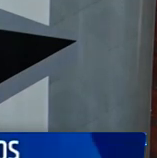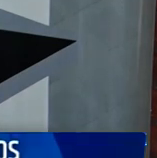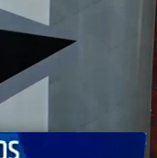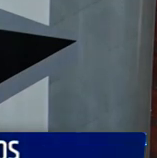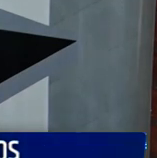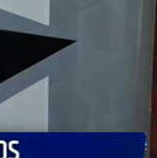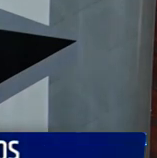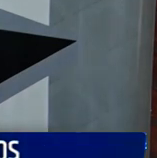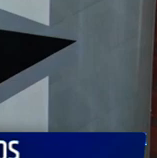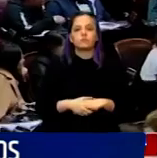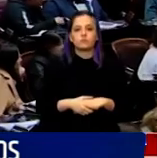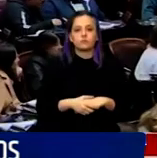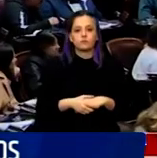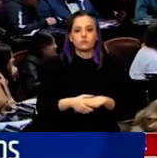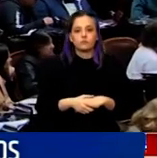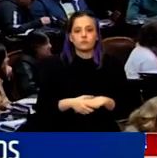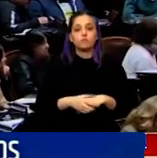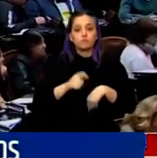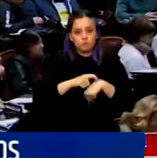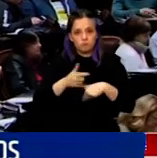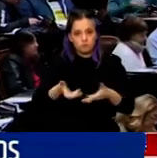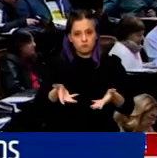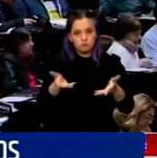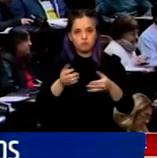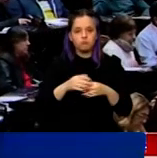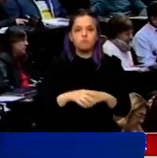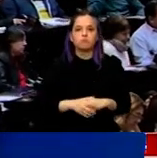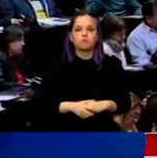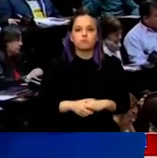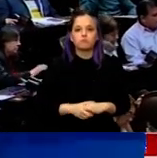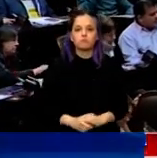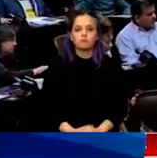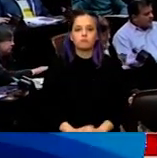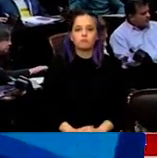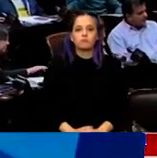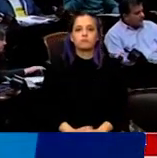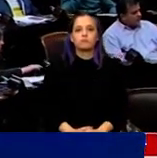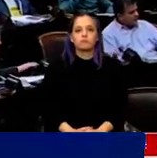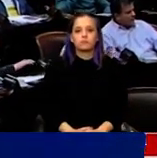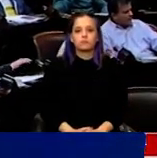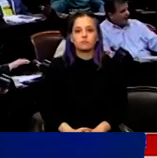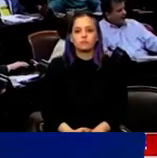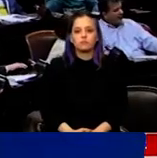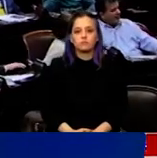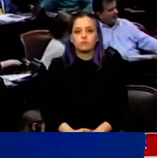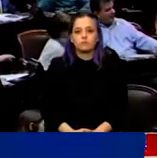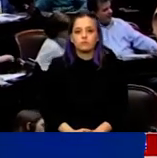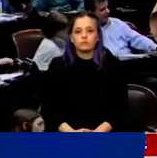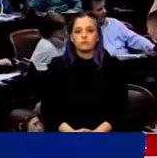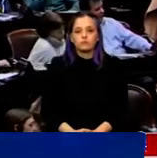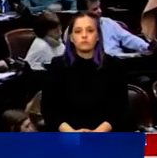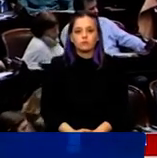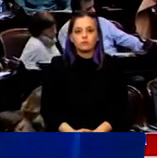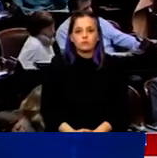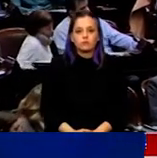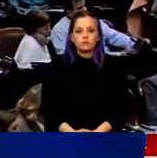aprobó la nueva ley de alquileres ya que por aquel entonces se decía que no era una ley beneficiosa para las partes tanto fuera para